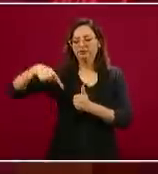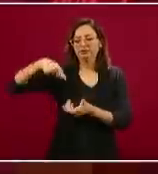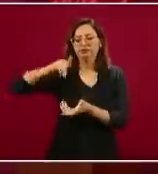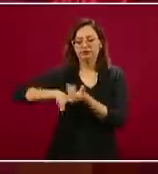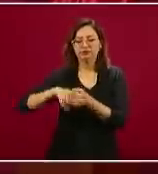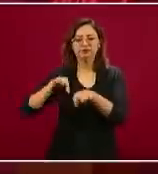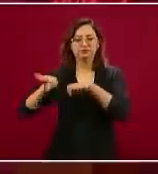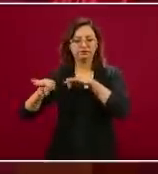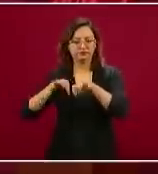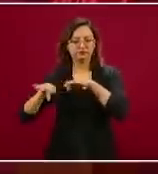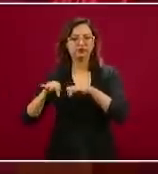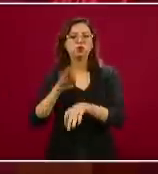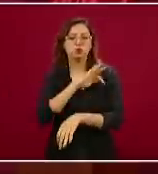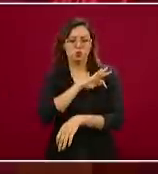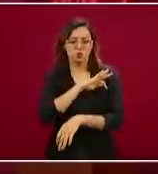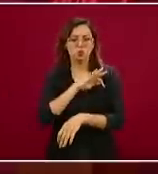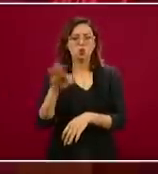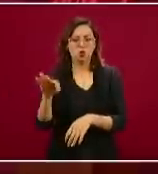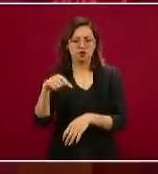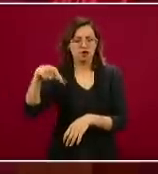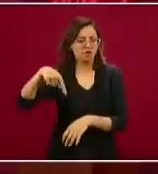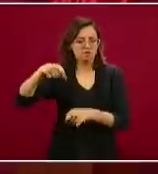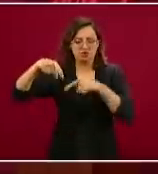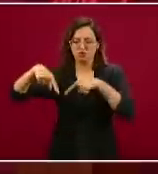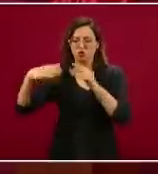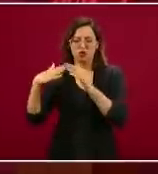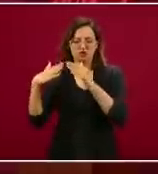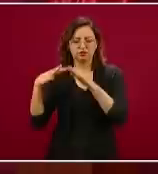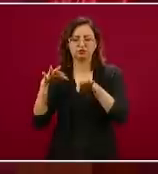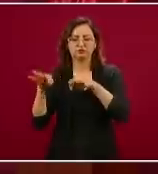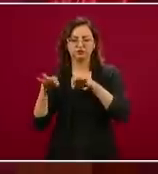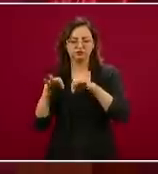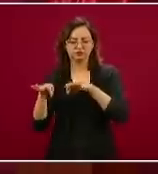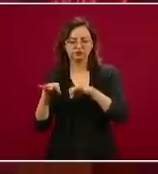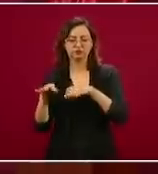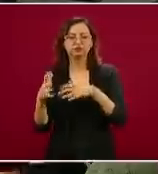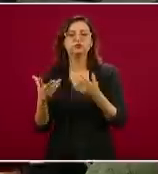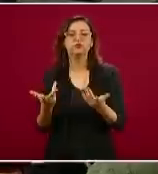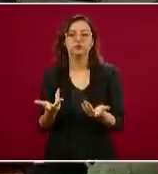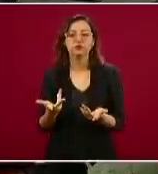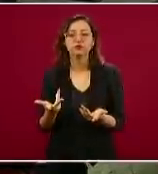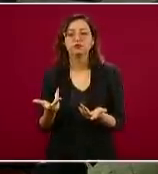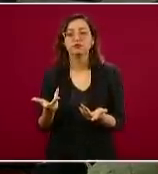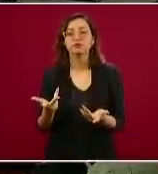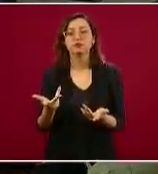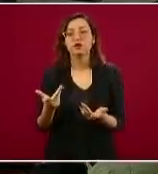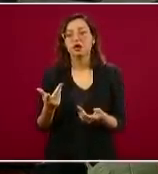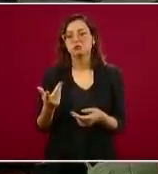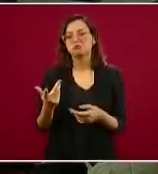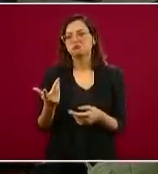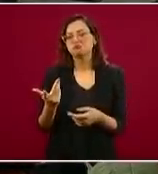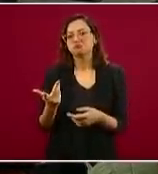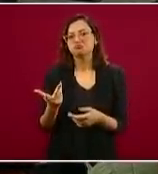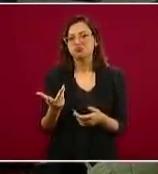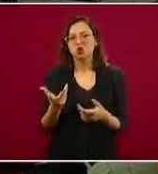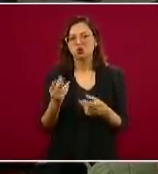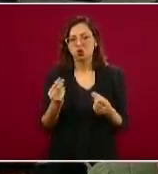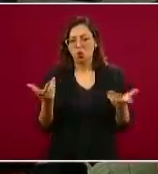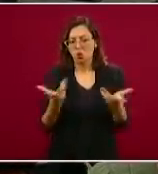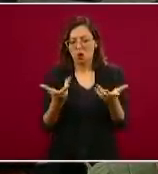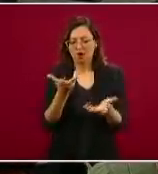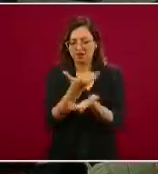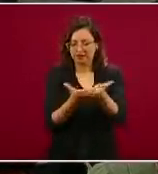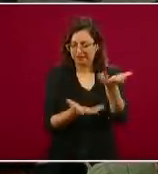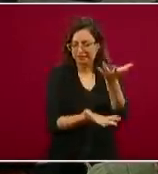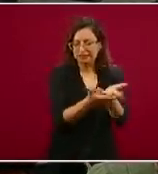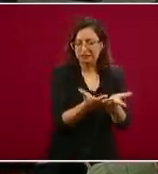trabajos se puedan optar por opciones a distancia. Un buen número de trabajos permite, por la naturaleza del trabajo, que no es manual,